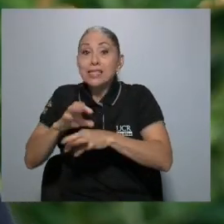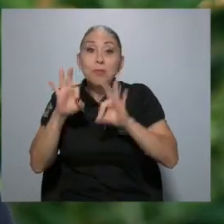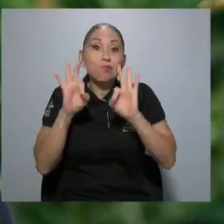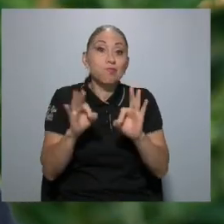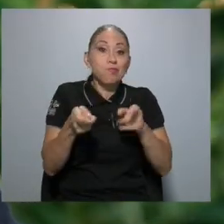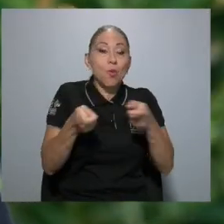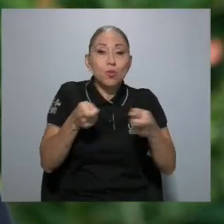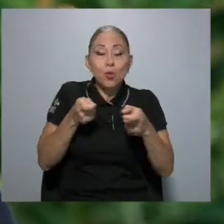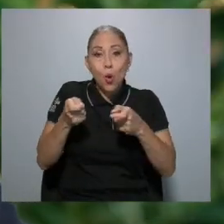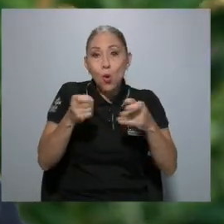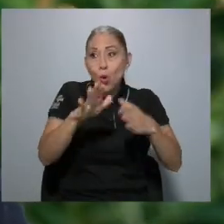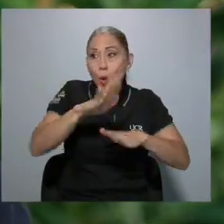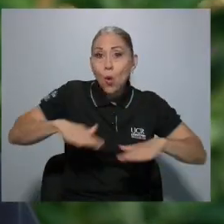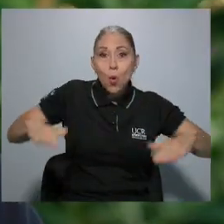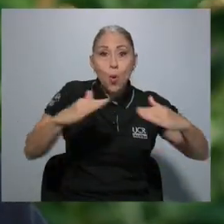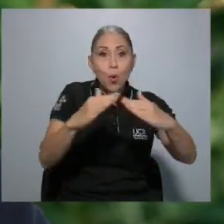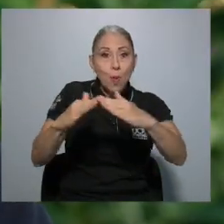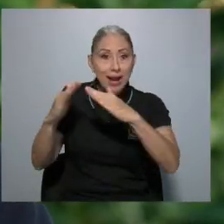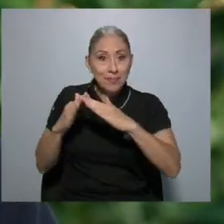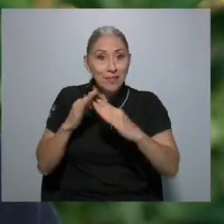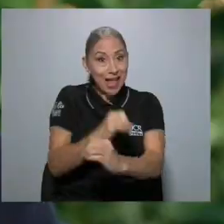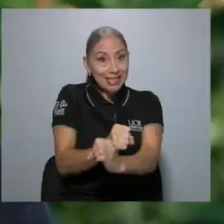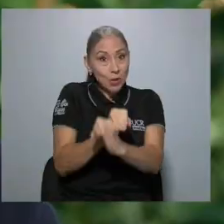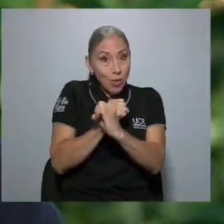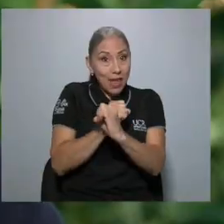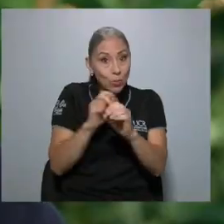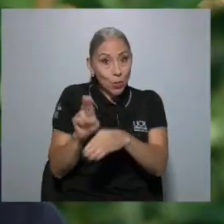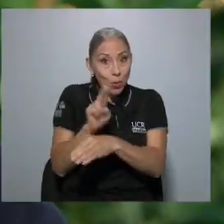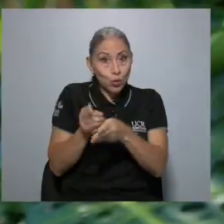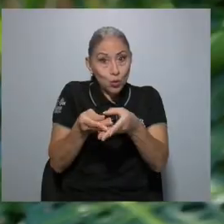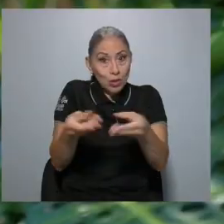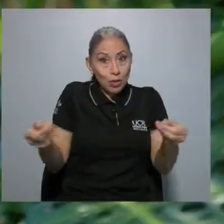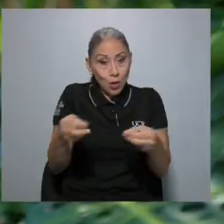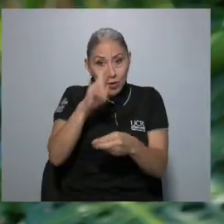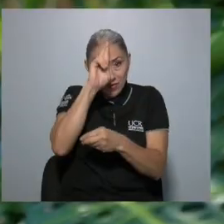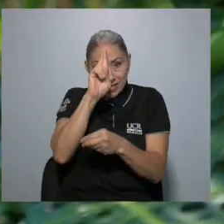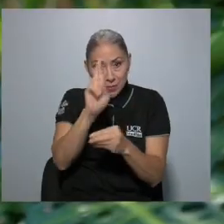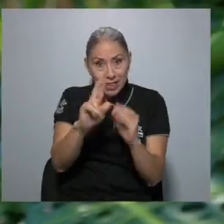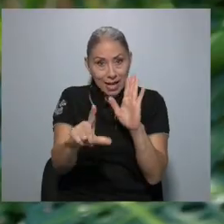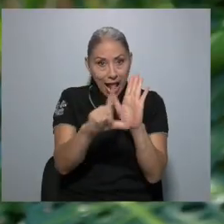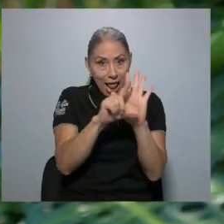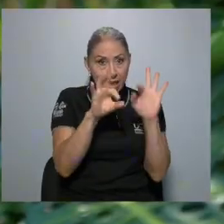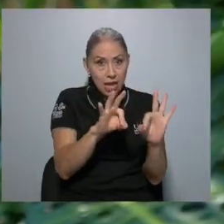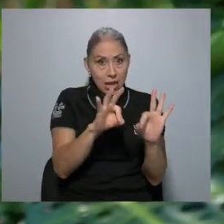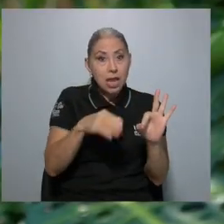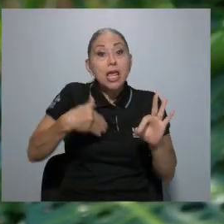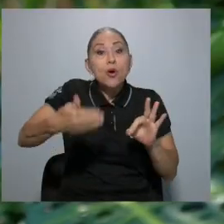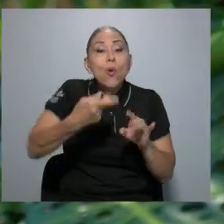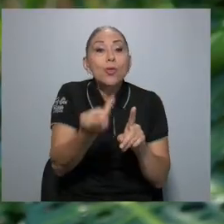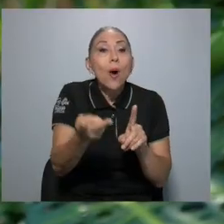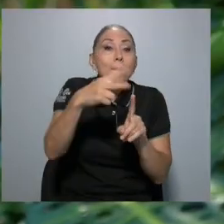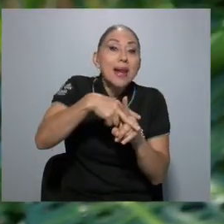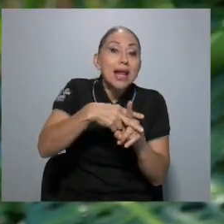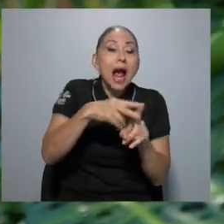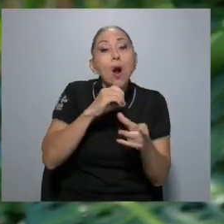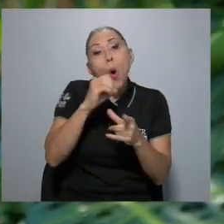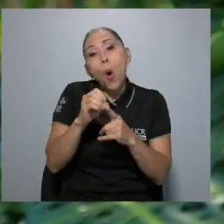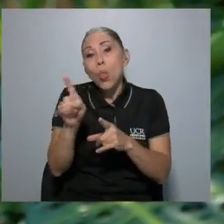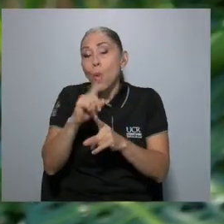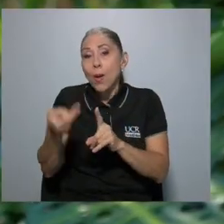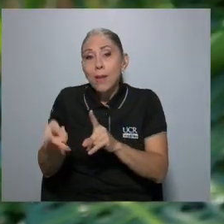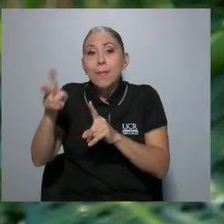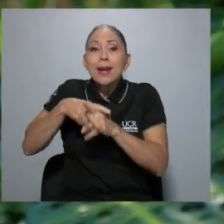urbano garantizando que los usos del suelo respeten la normativa, y cuando aplican o no impuestos